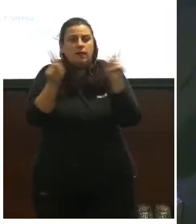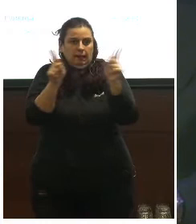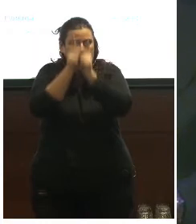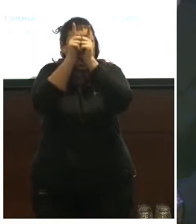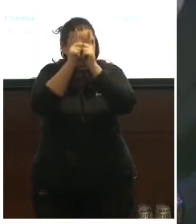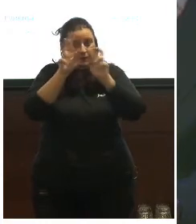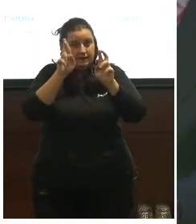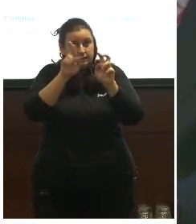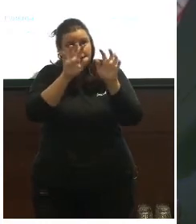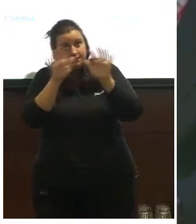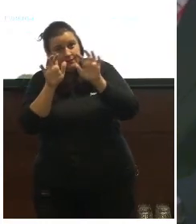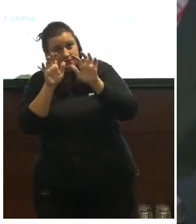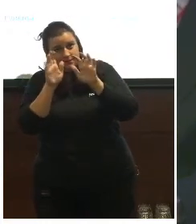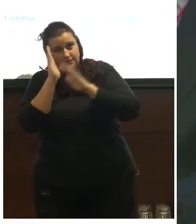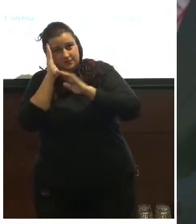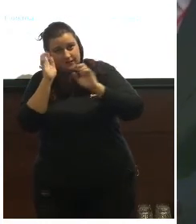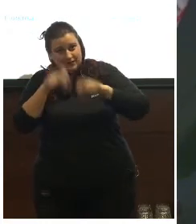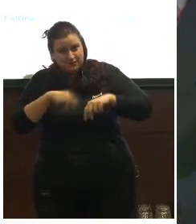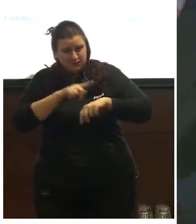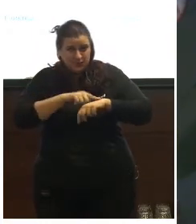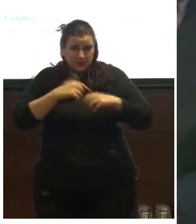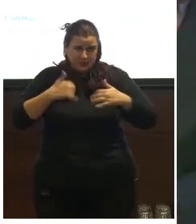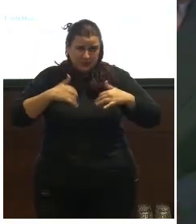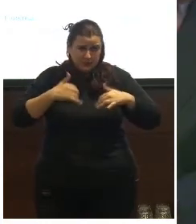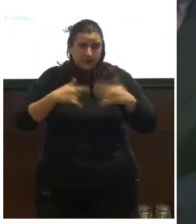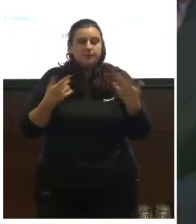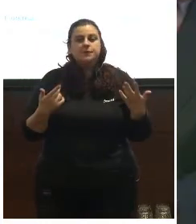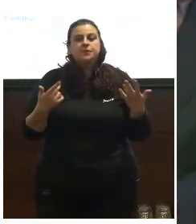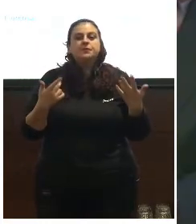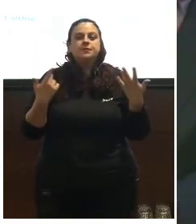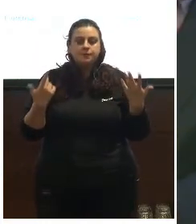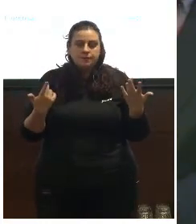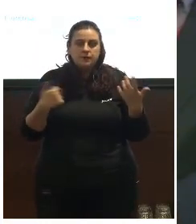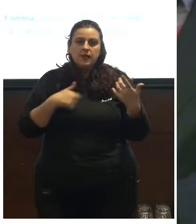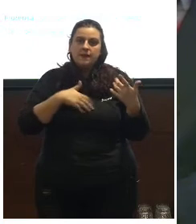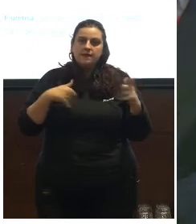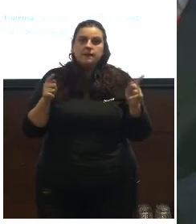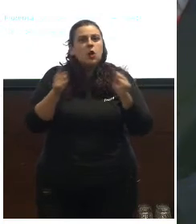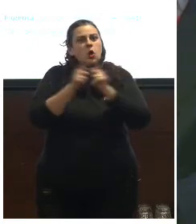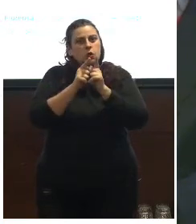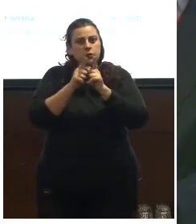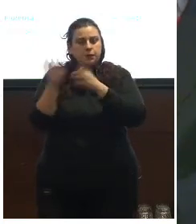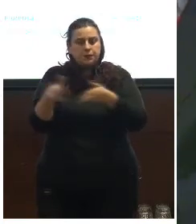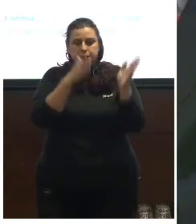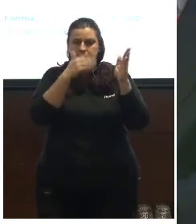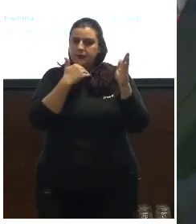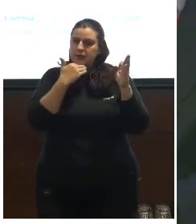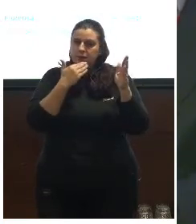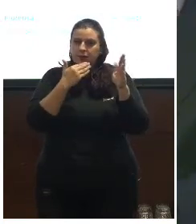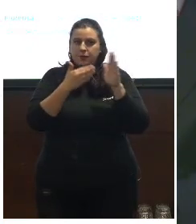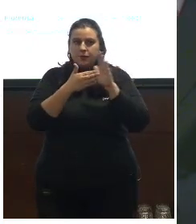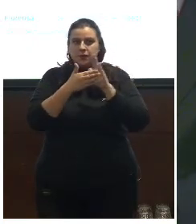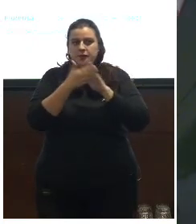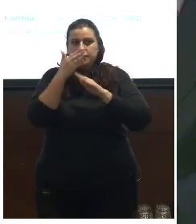espero que nadie se haya dormido dadas las horas. Y no, bueno, lo hicimos cortito y pasa rápido para ceñirnos al minuto